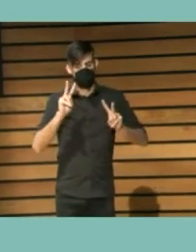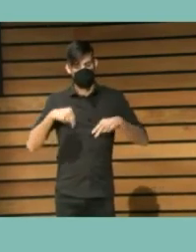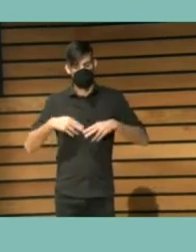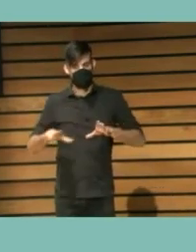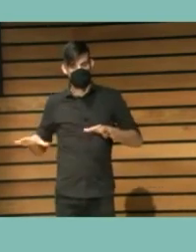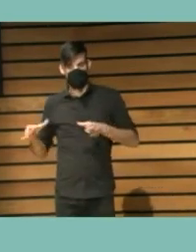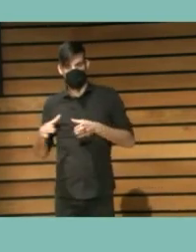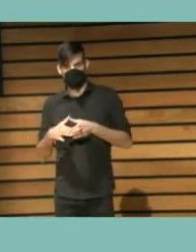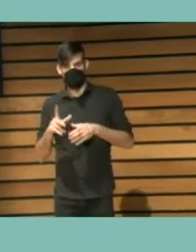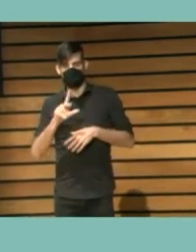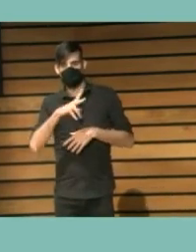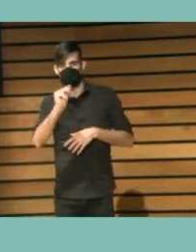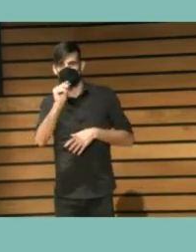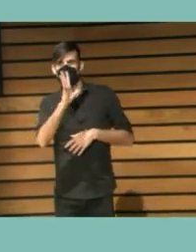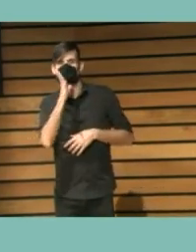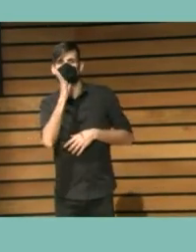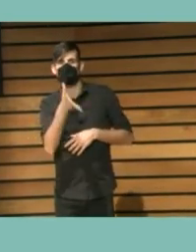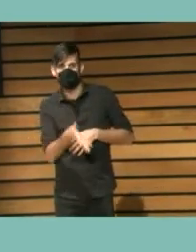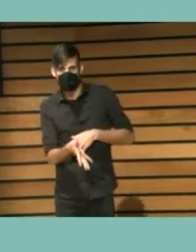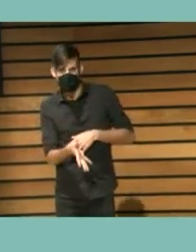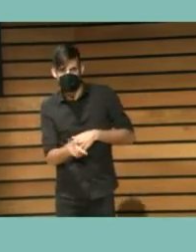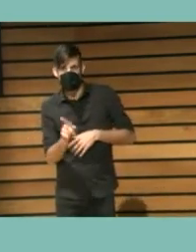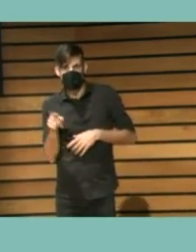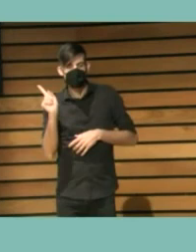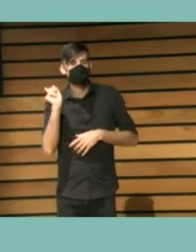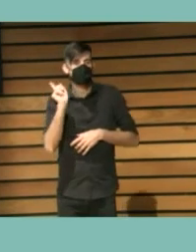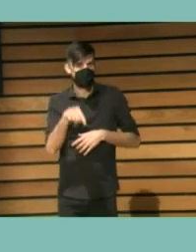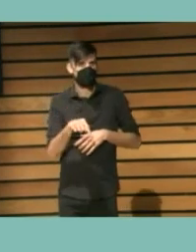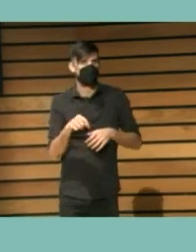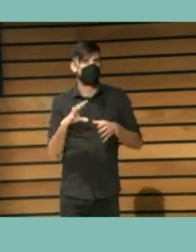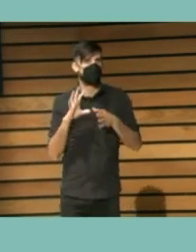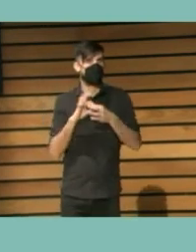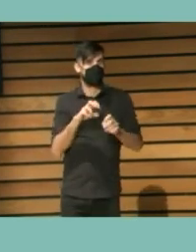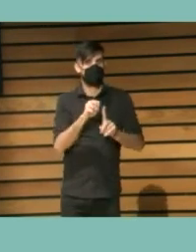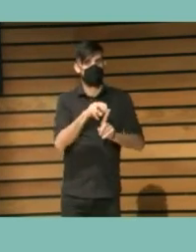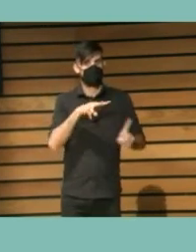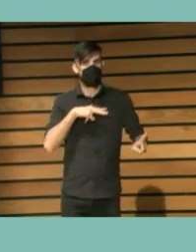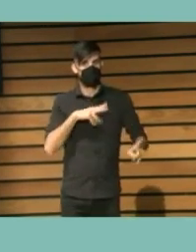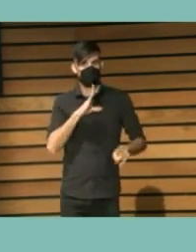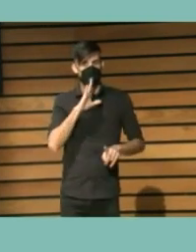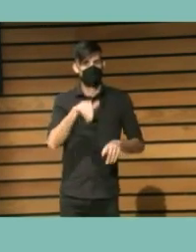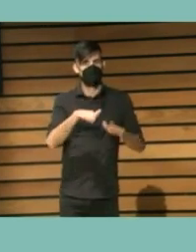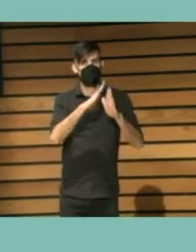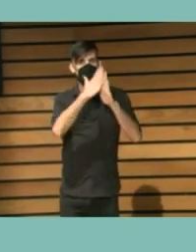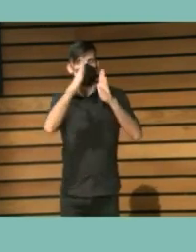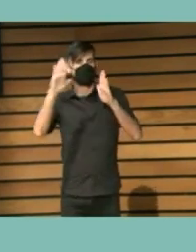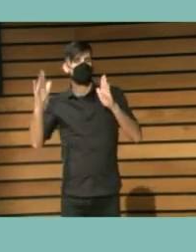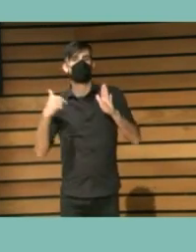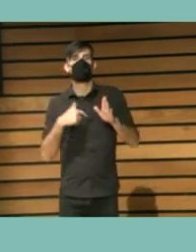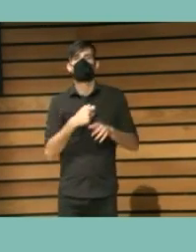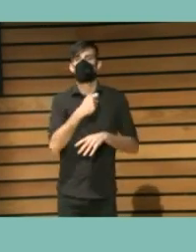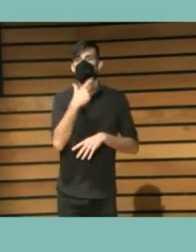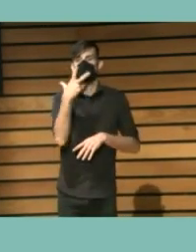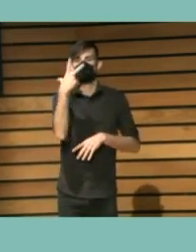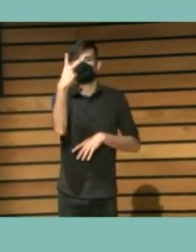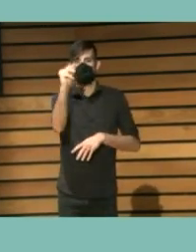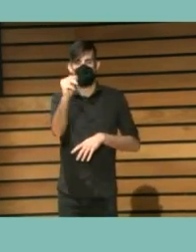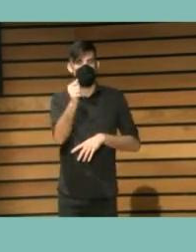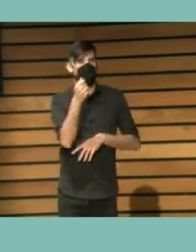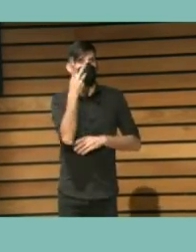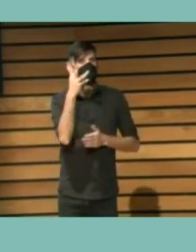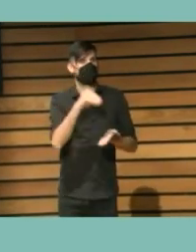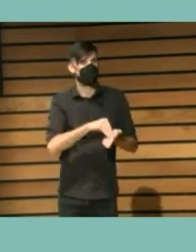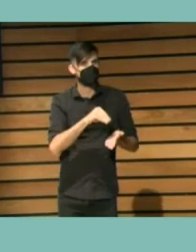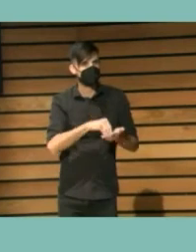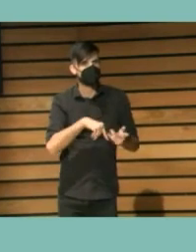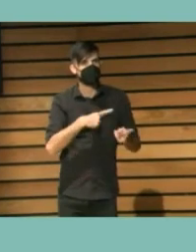no? Que esto también tiene que ver con la visión que damos como biblioteca, ¿no? ¿Cuántas veces decimos no y cuántas veces nos preguntamos